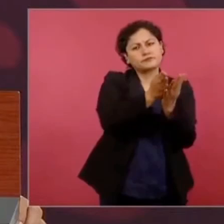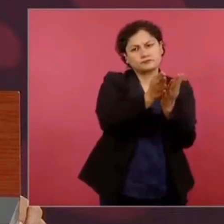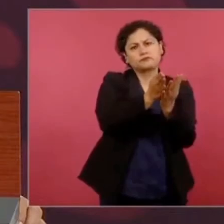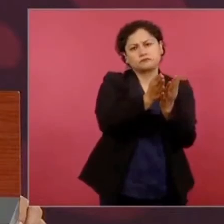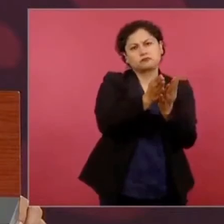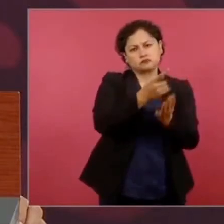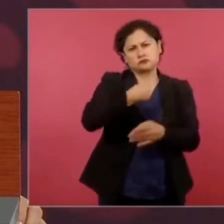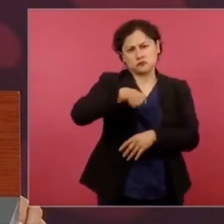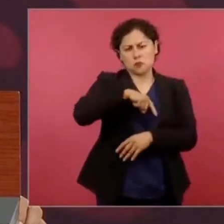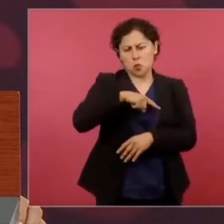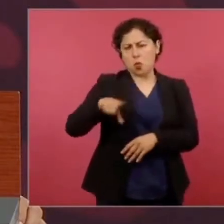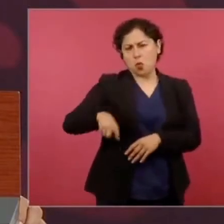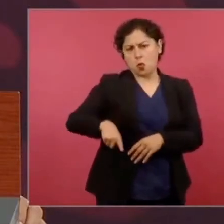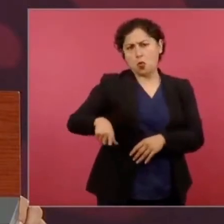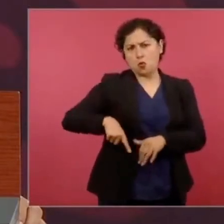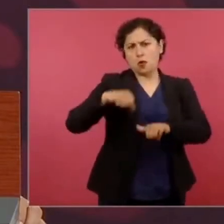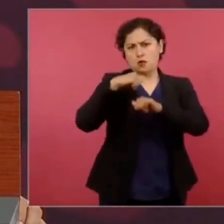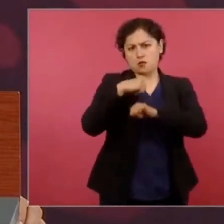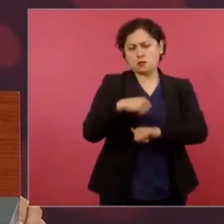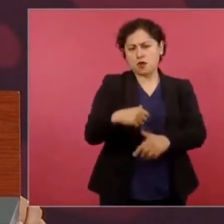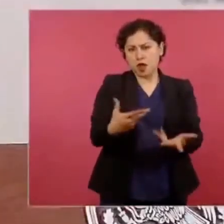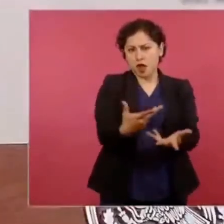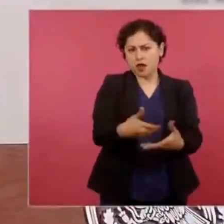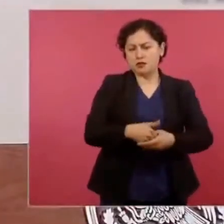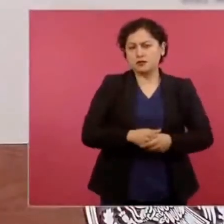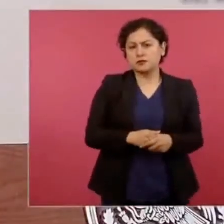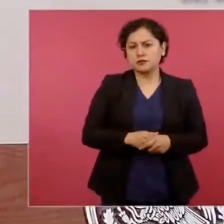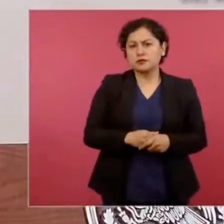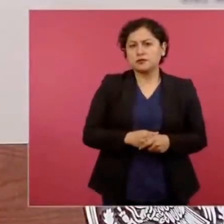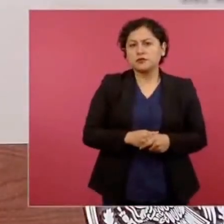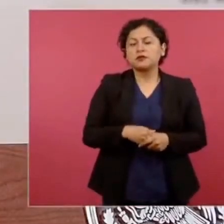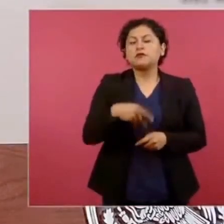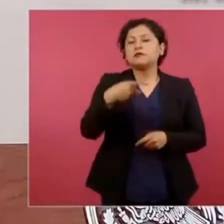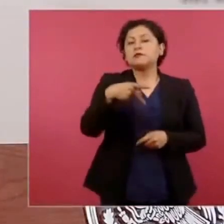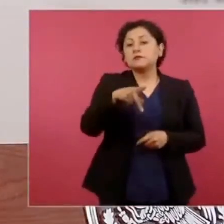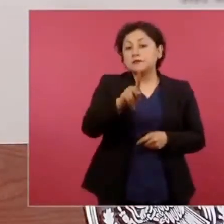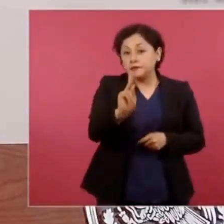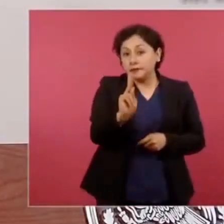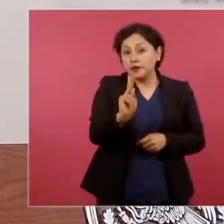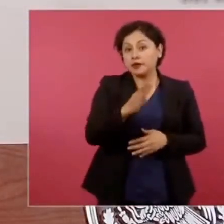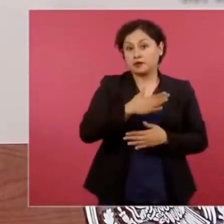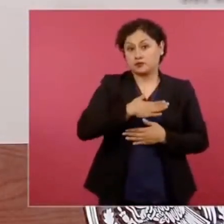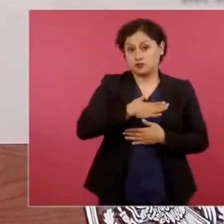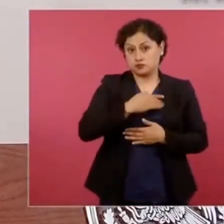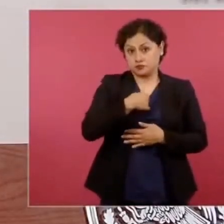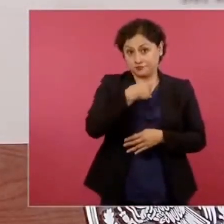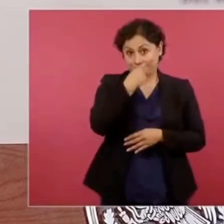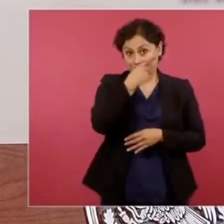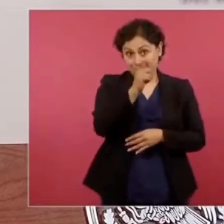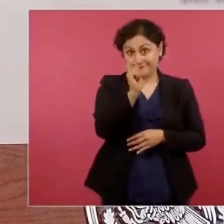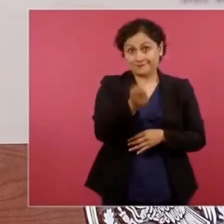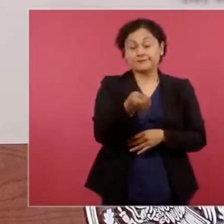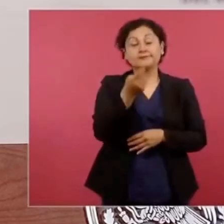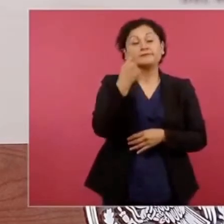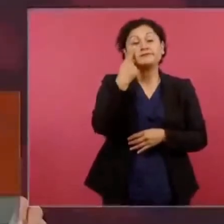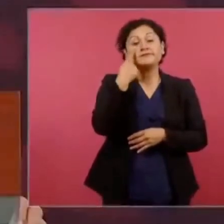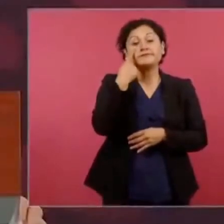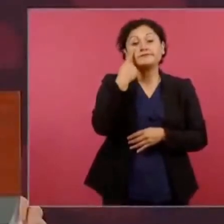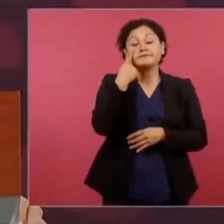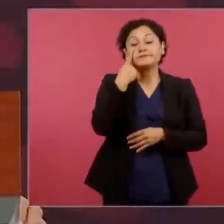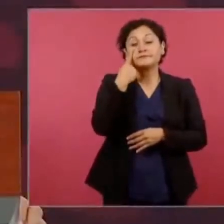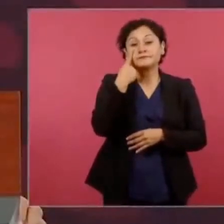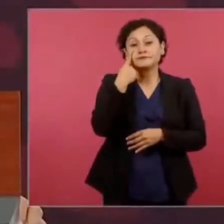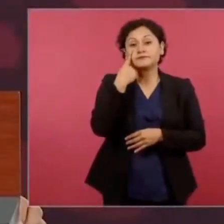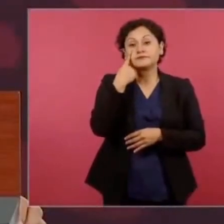gobierno. Lo que sí puedo decir es de que estamos